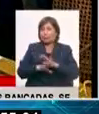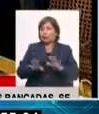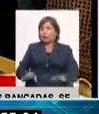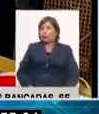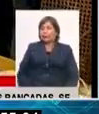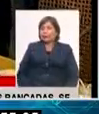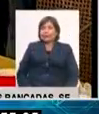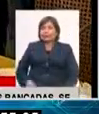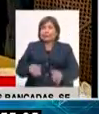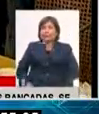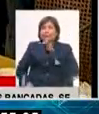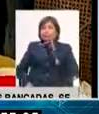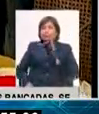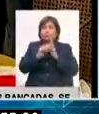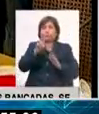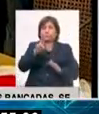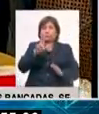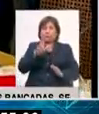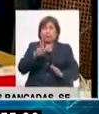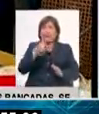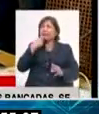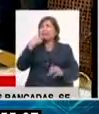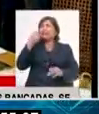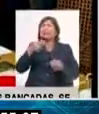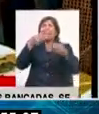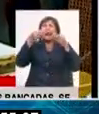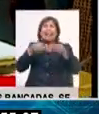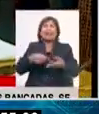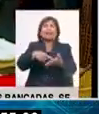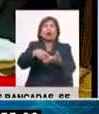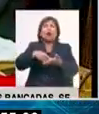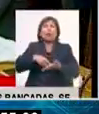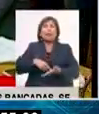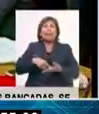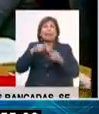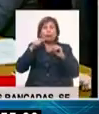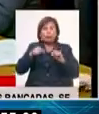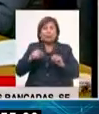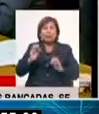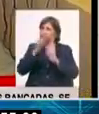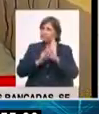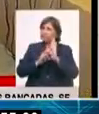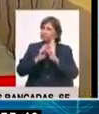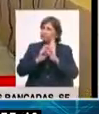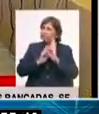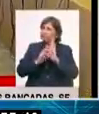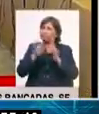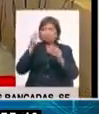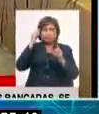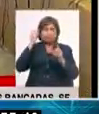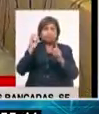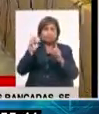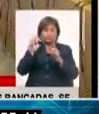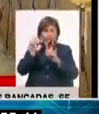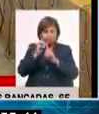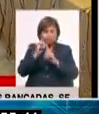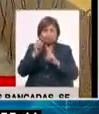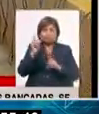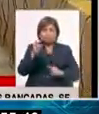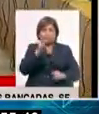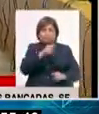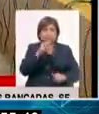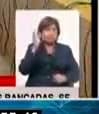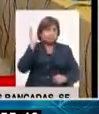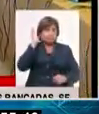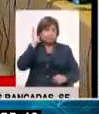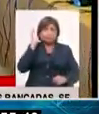por el acto deliberado de no comprarse el pleito que le ordena y le dispone la Constitución. Entonces, sí. Si bien se